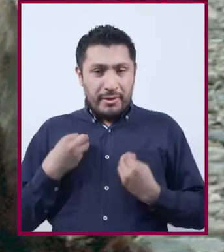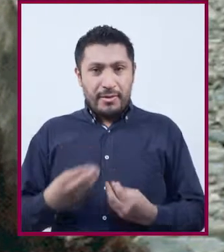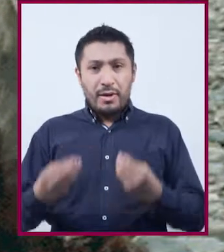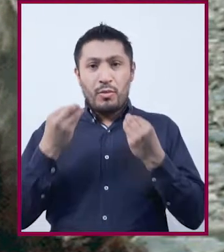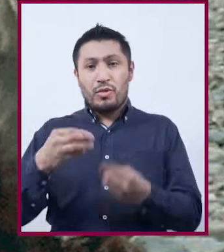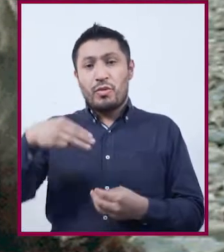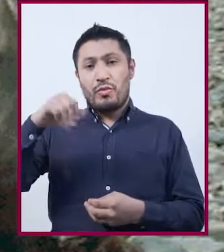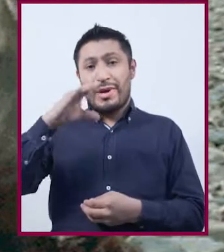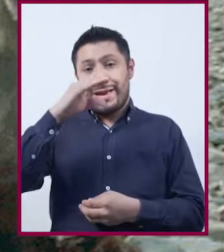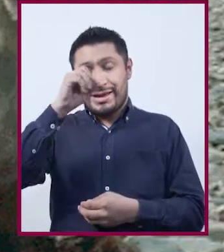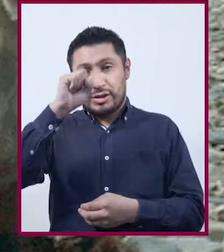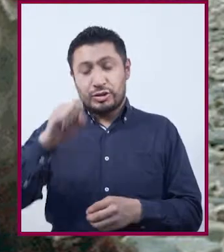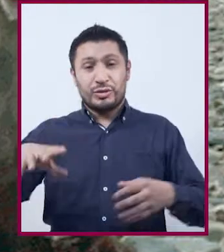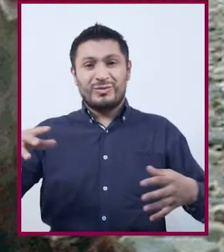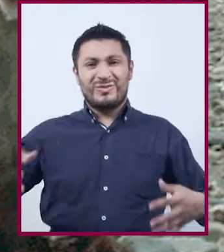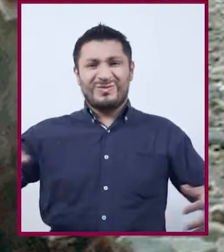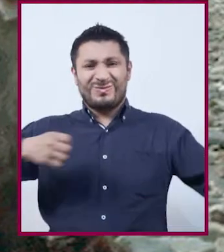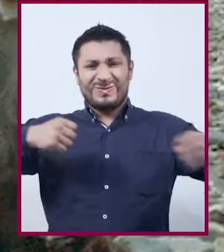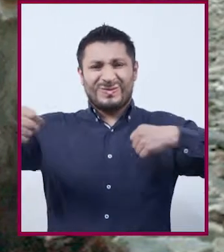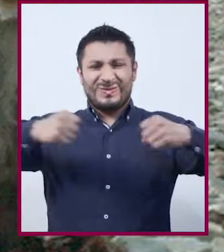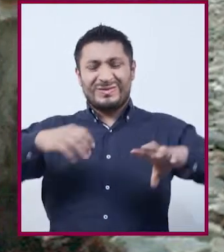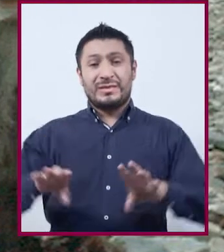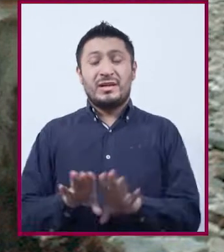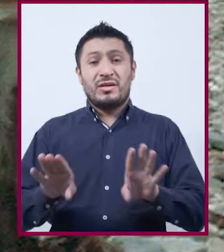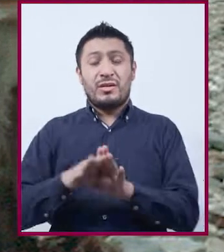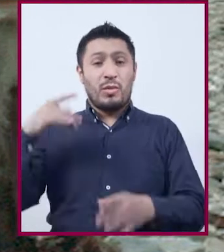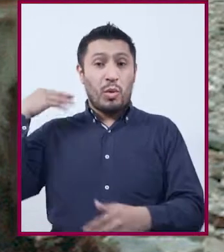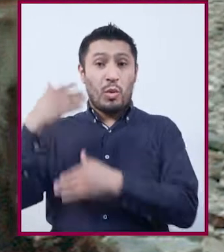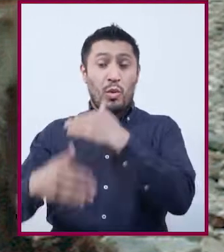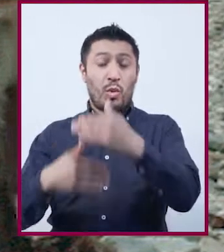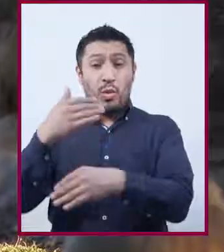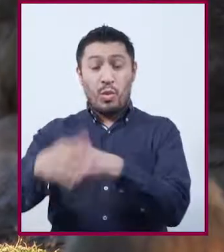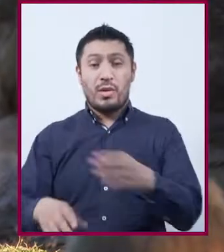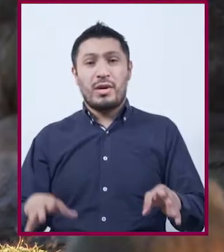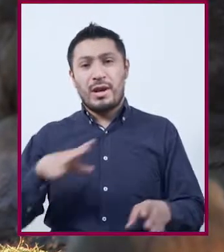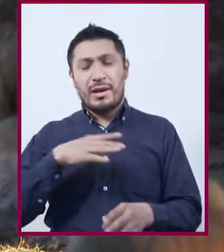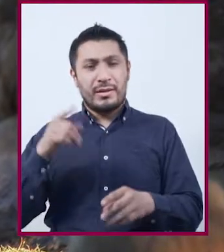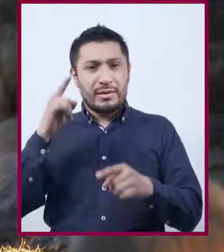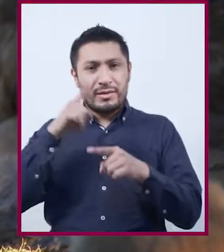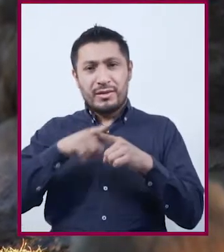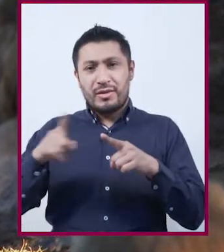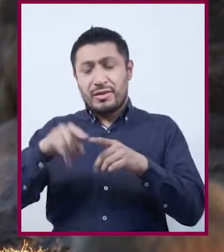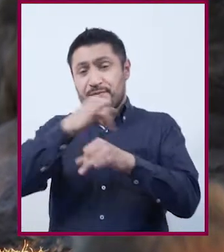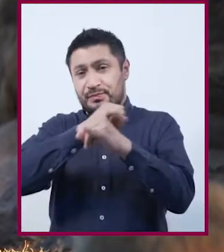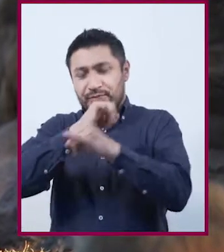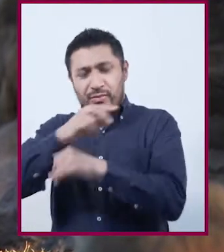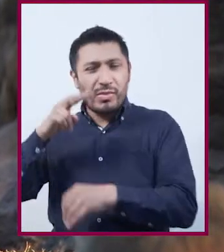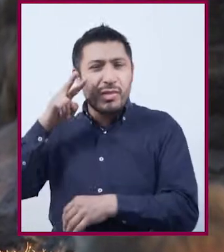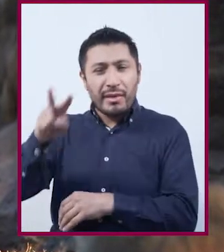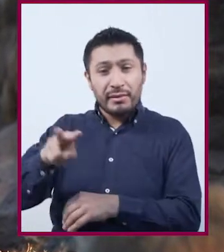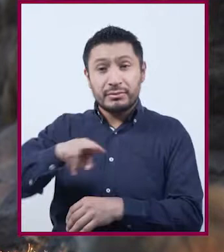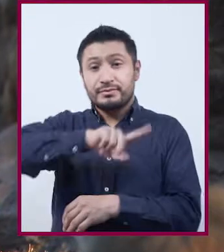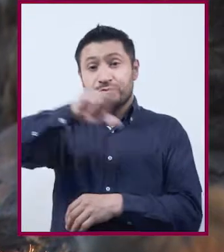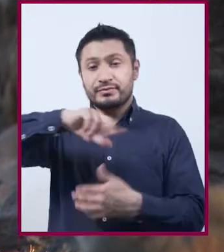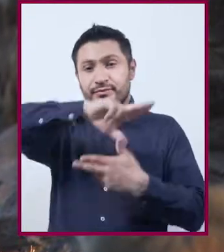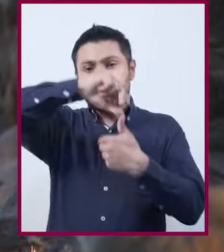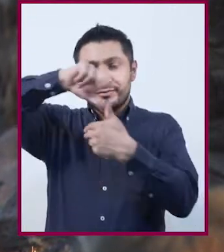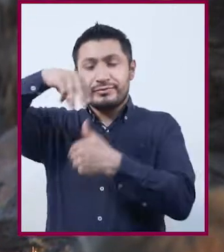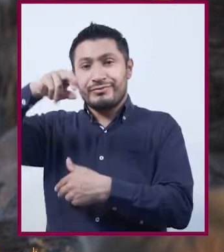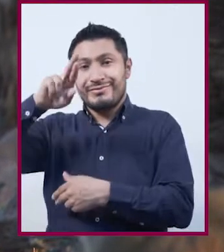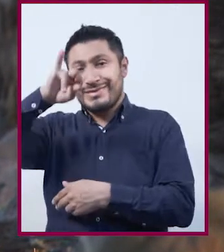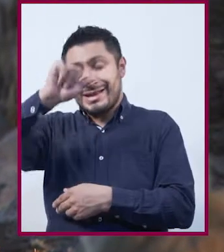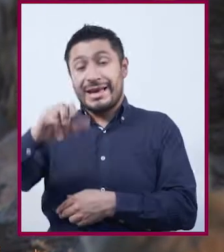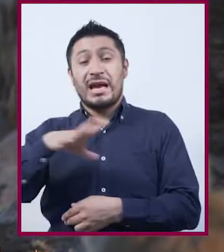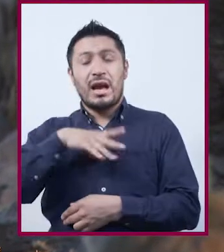encuentra habitada por unos macos salvajes que durante décadas han sido objeto de diferentes estudios científicos. Después del